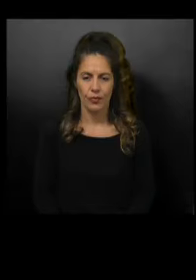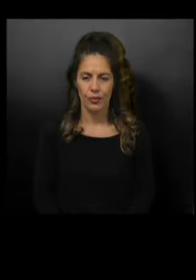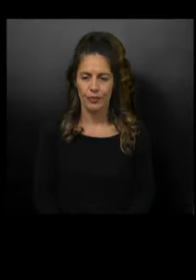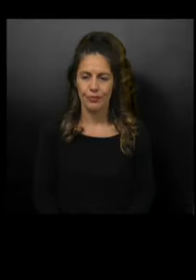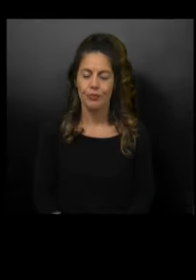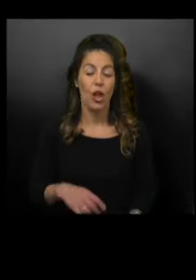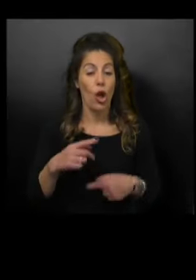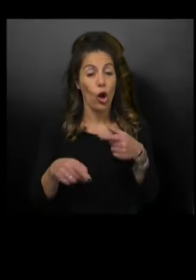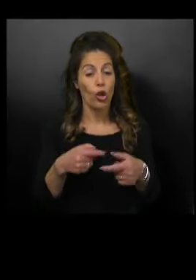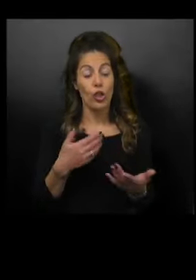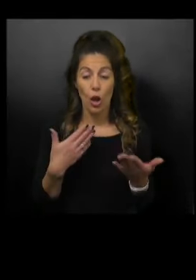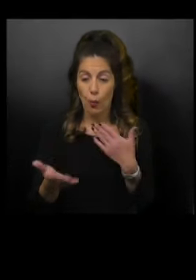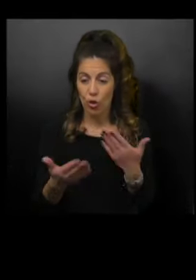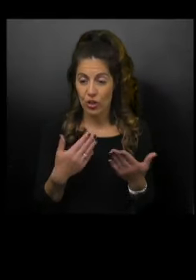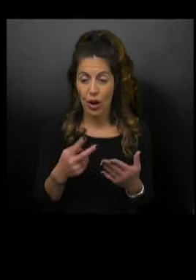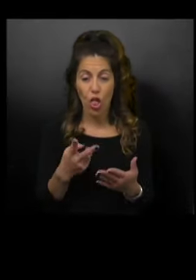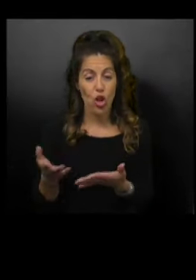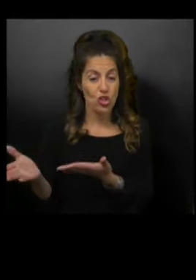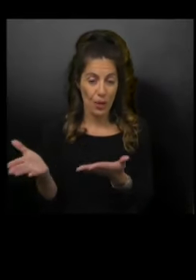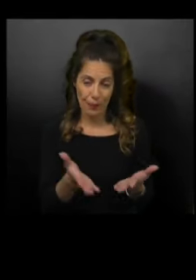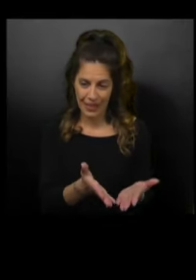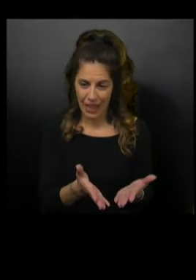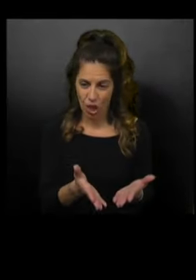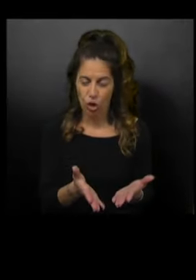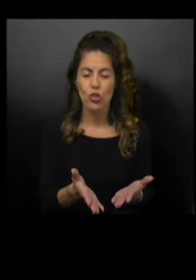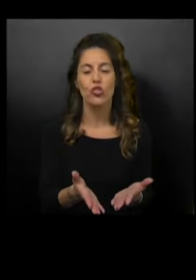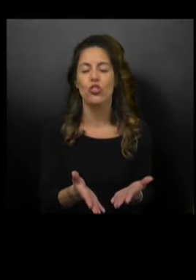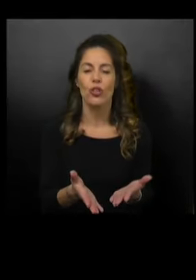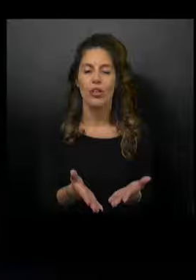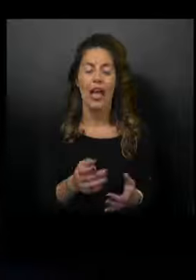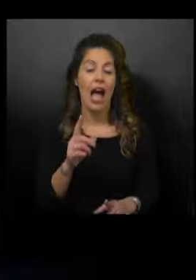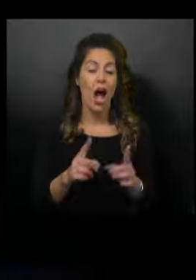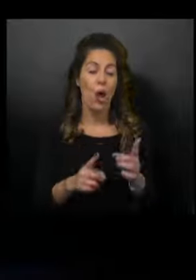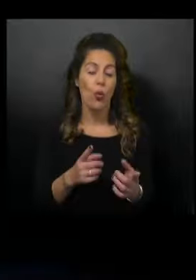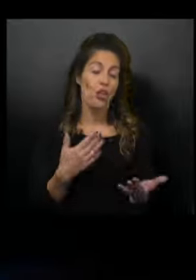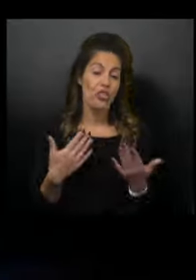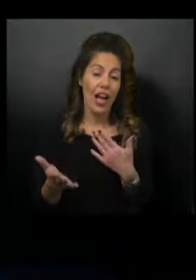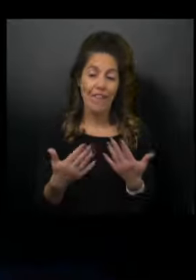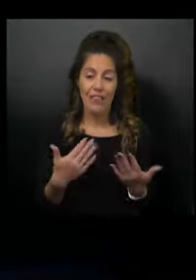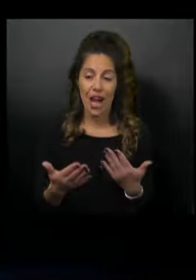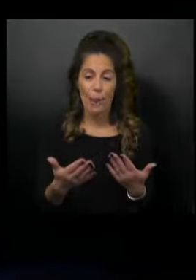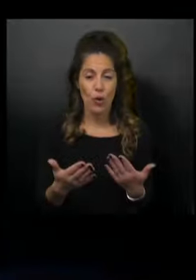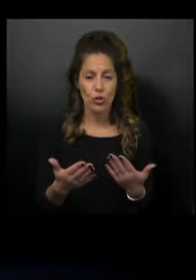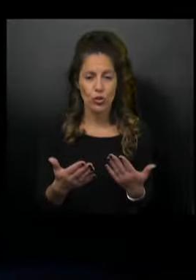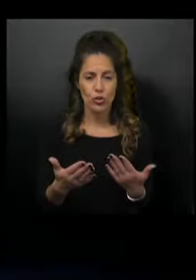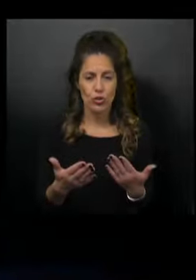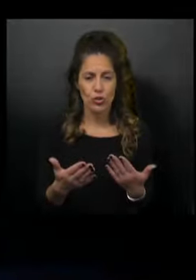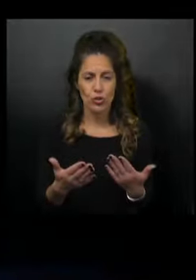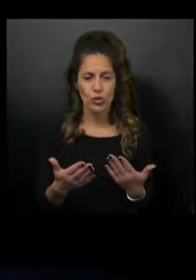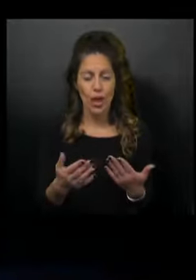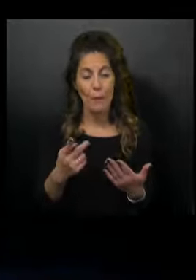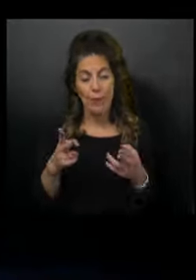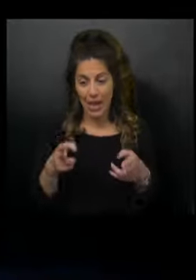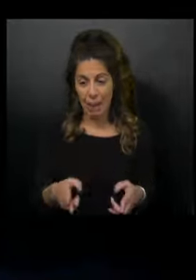seguimos conversando con Lorena Infante y Fernando amado este habíamos estado hablando la primera